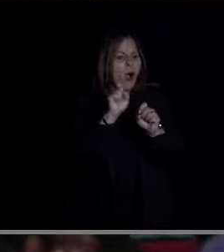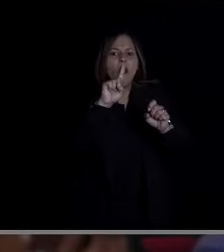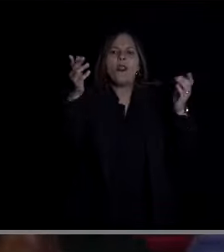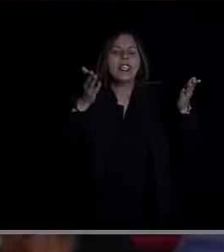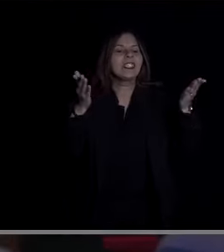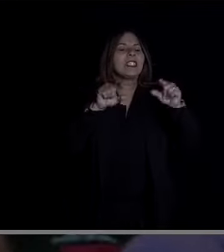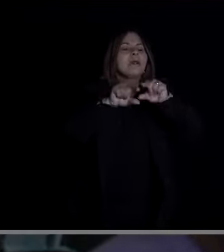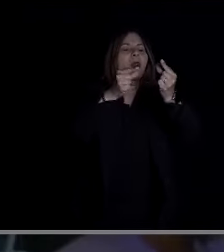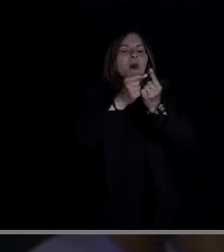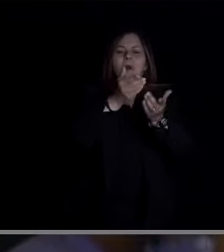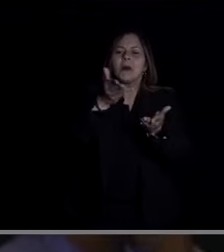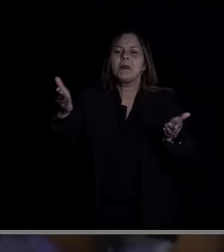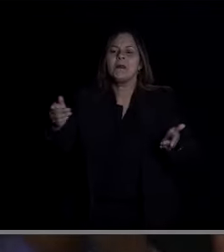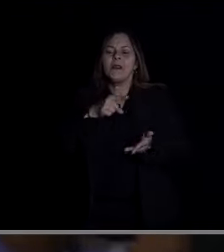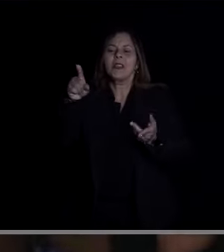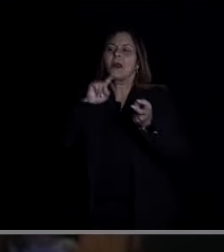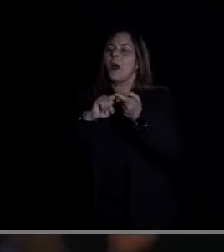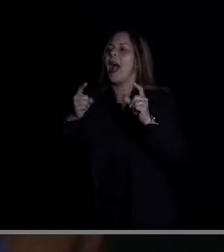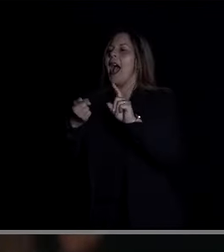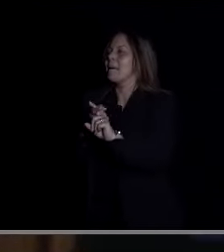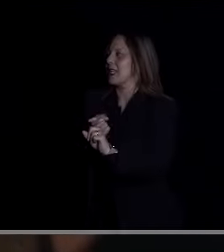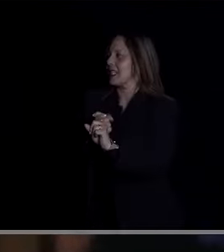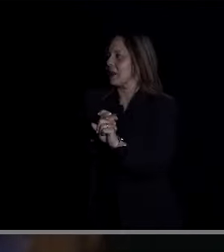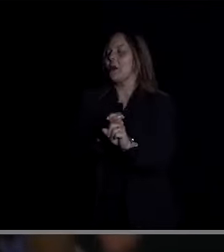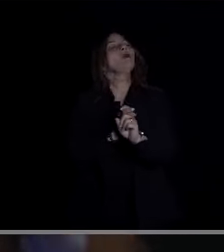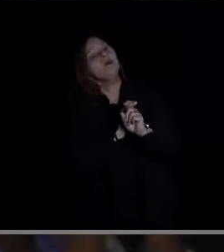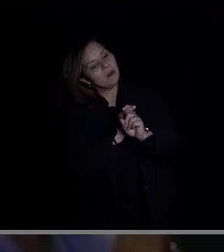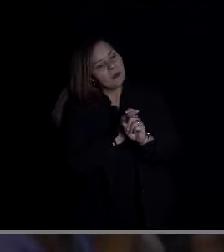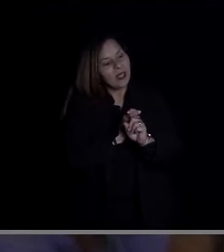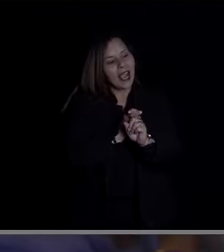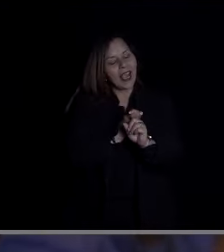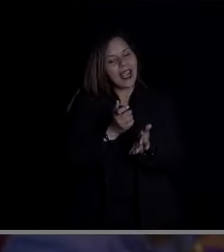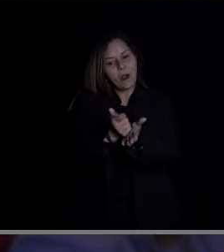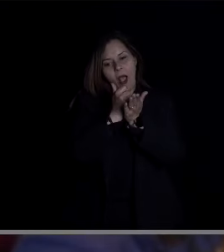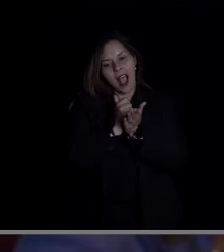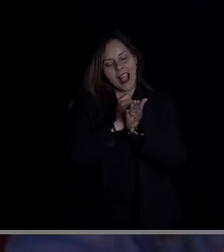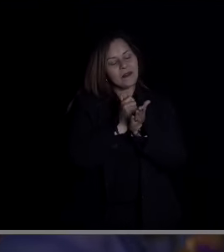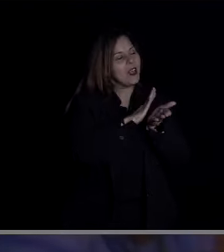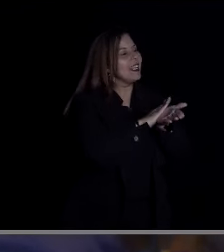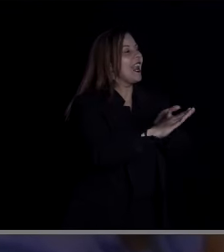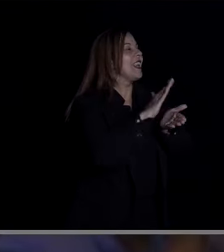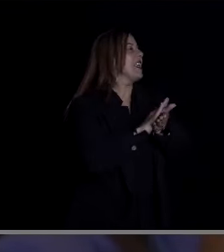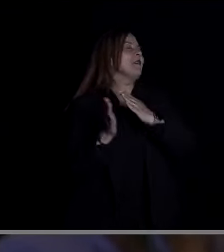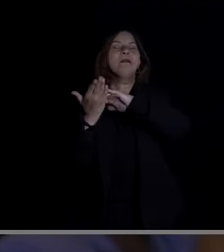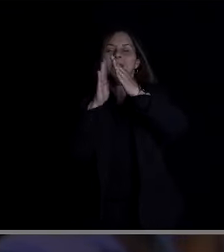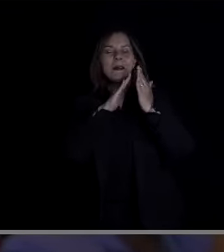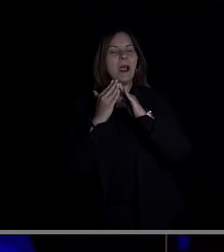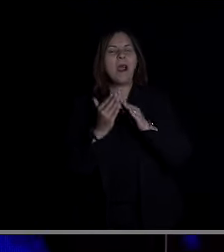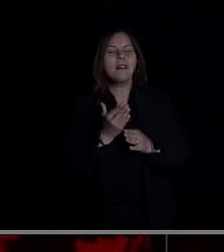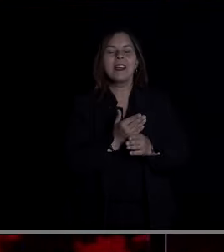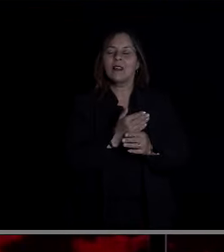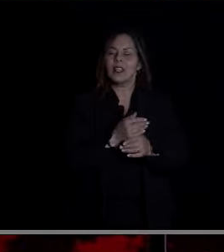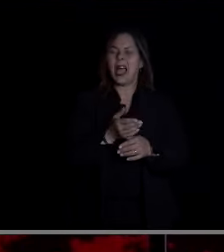por ahí un grupo. Estos son los amigos que nos ayudan a mantener la ciudad limpia y ordenada. ¿Y por qué hay